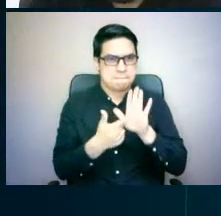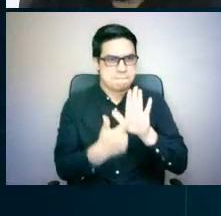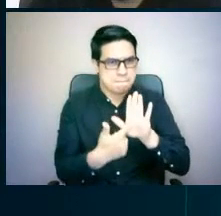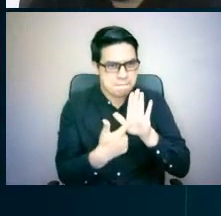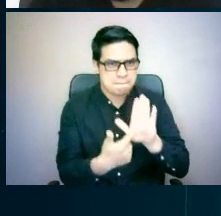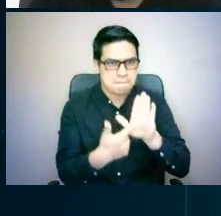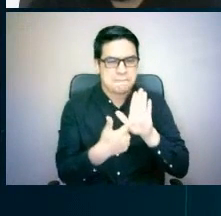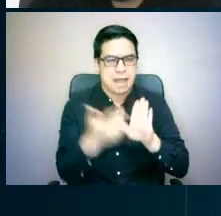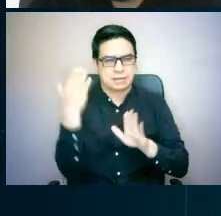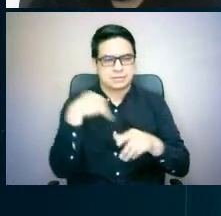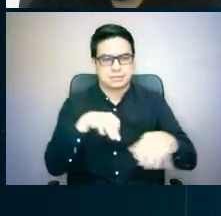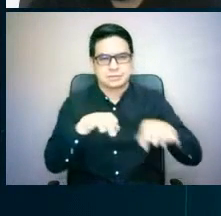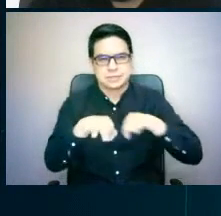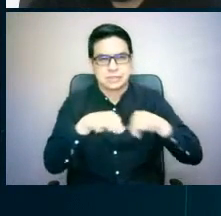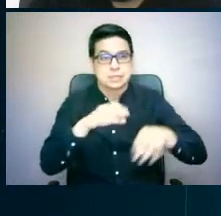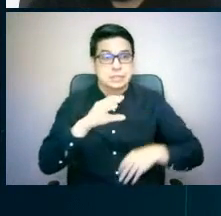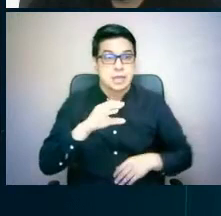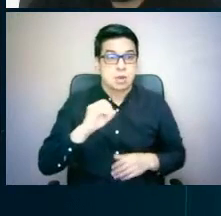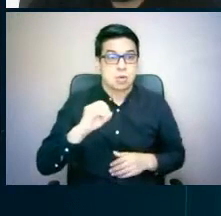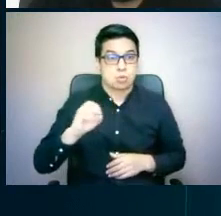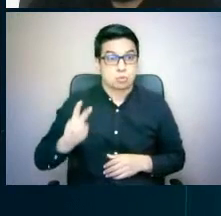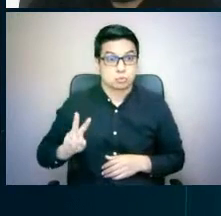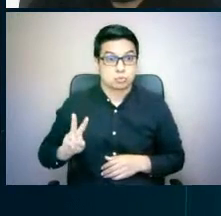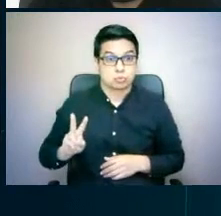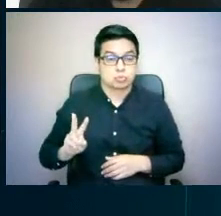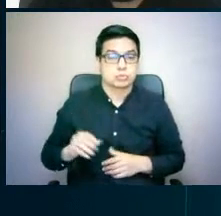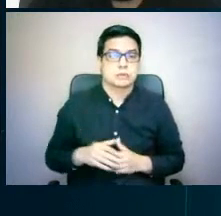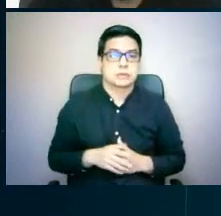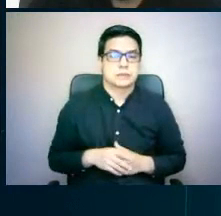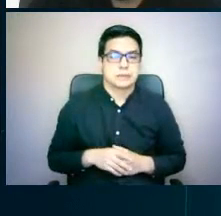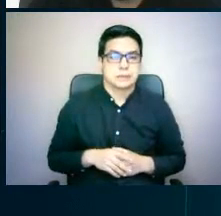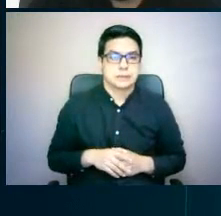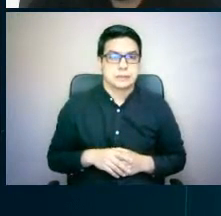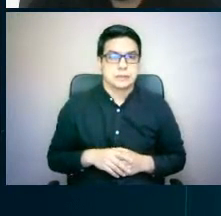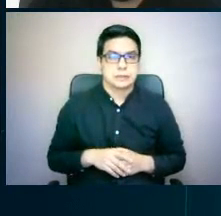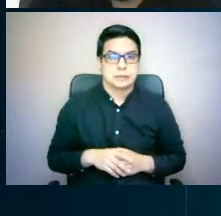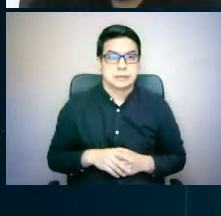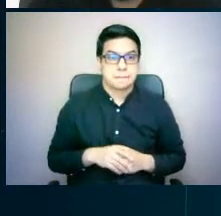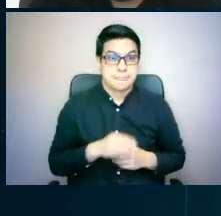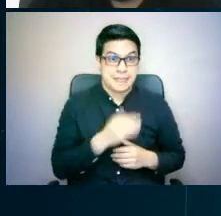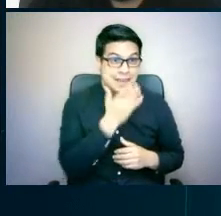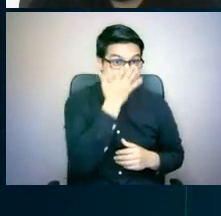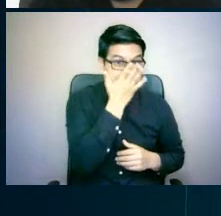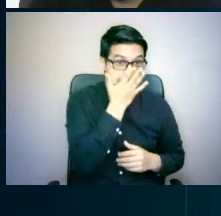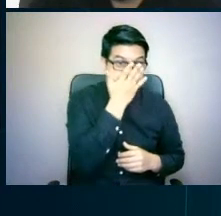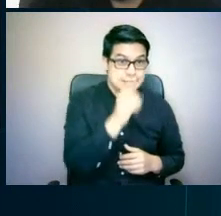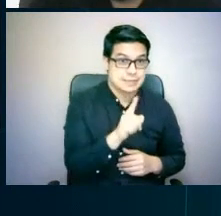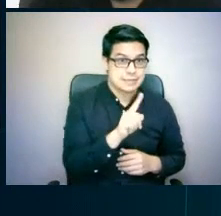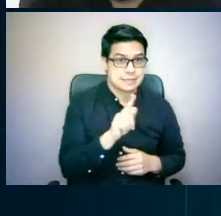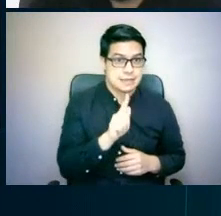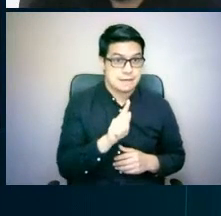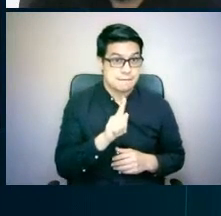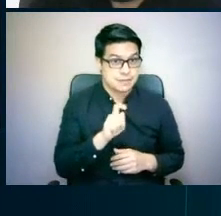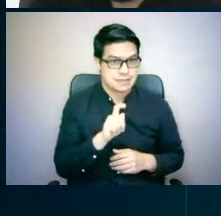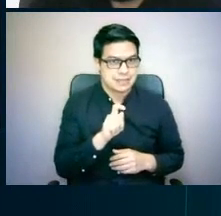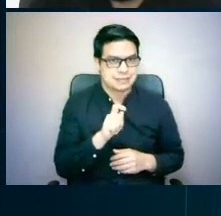con relación al CO2, el gas SF6 tenía una emisión